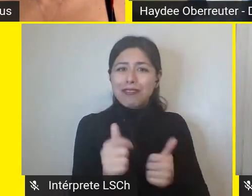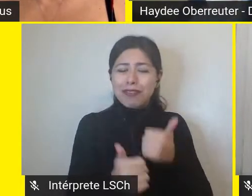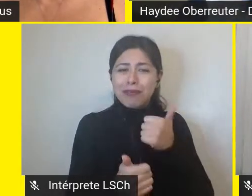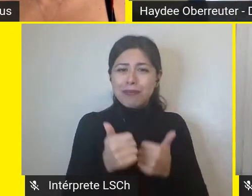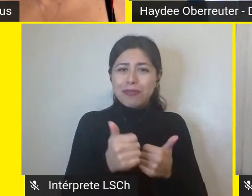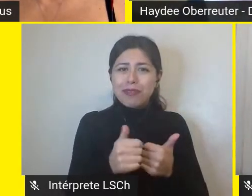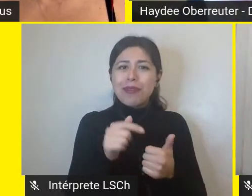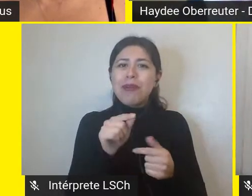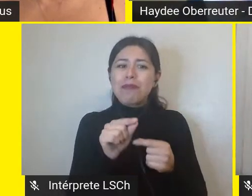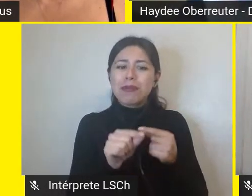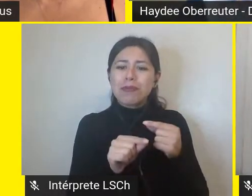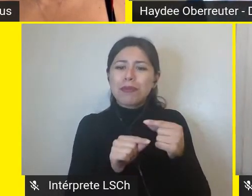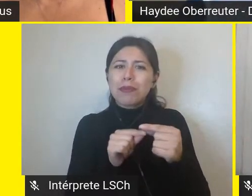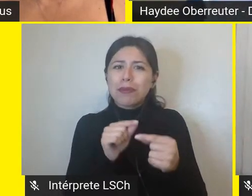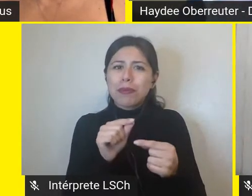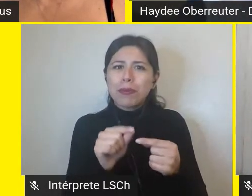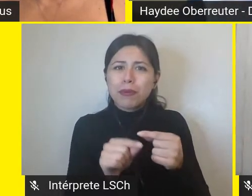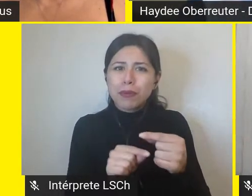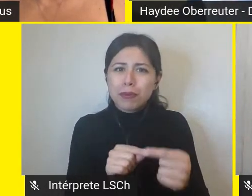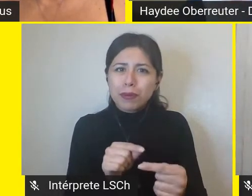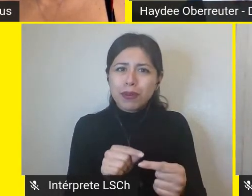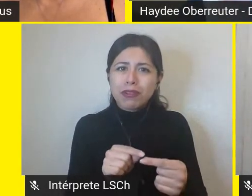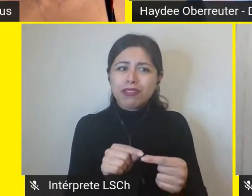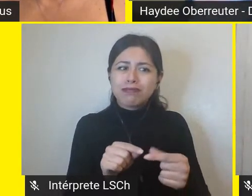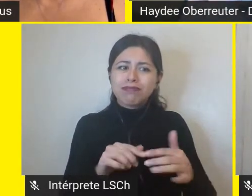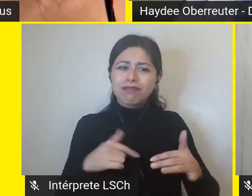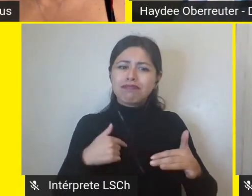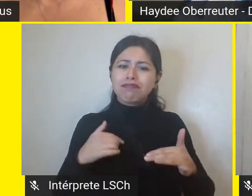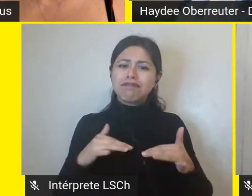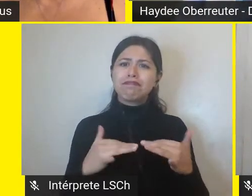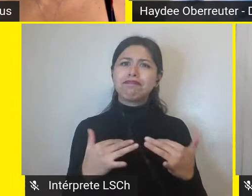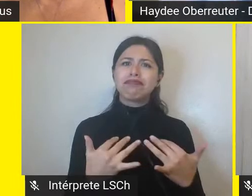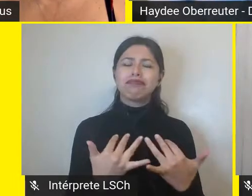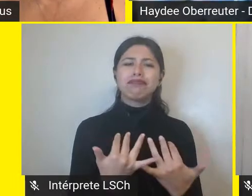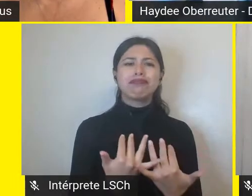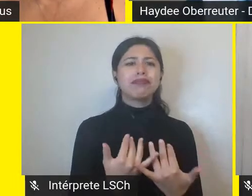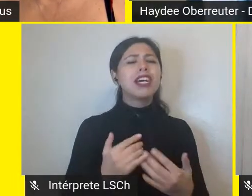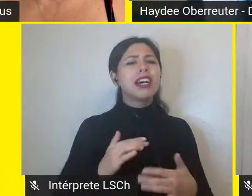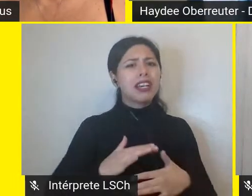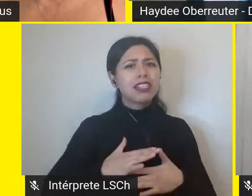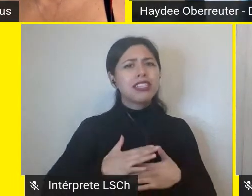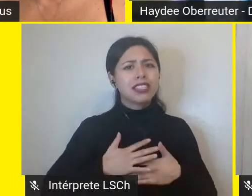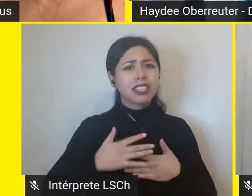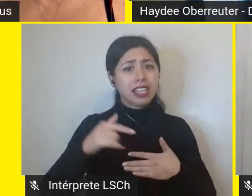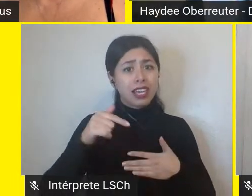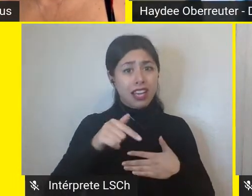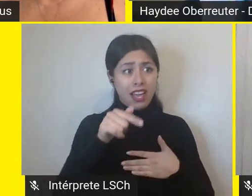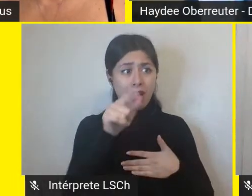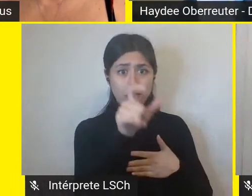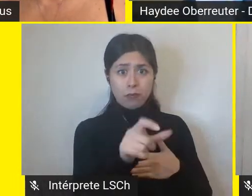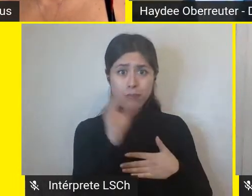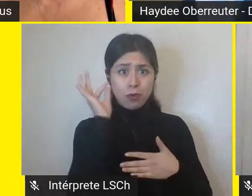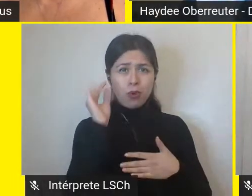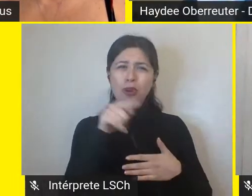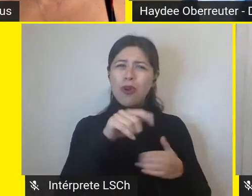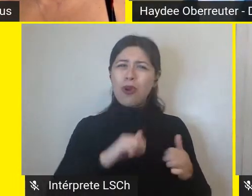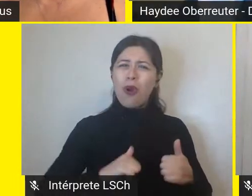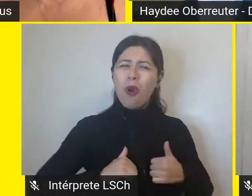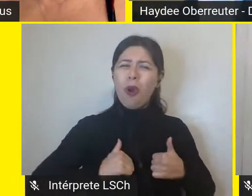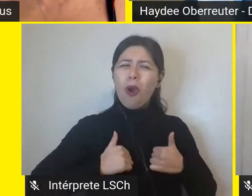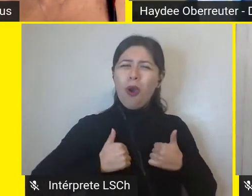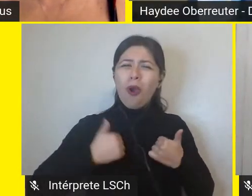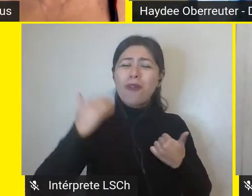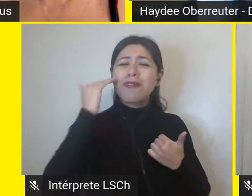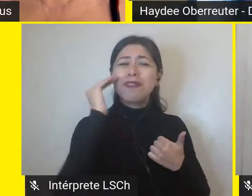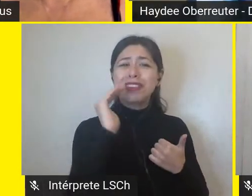fue creando una condición que permitió que yo sintiera que frente a esta mujer, que yo la veía jovencísima, una